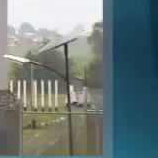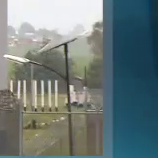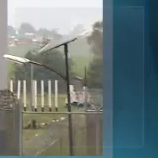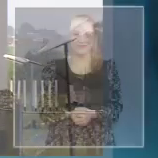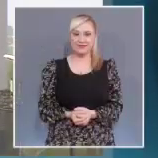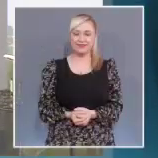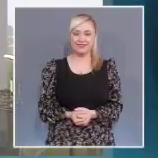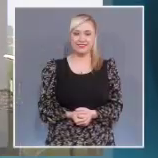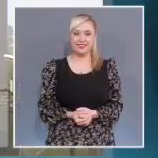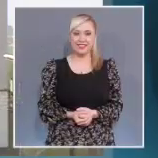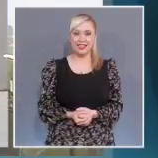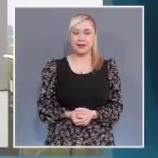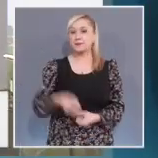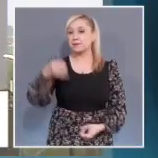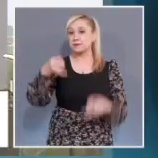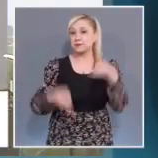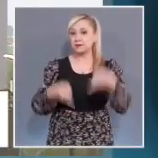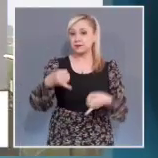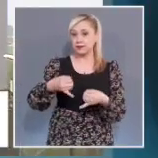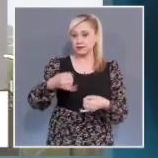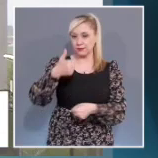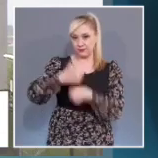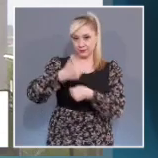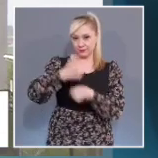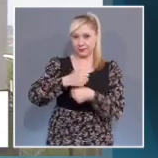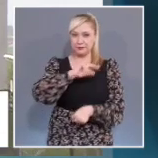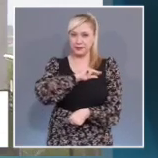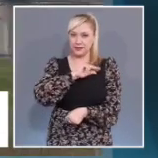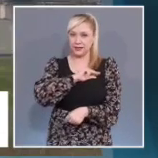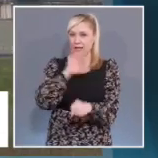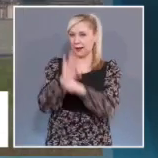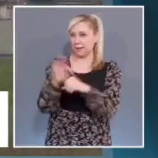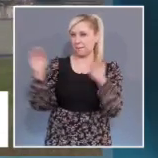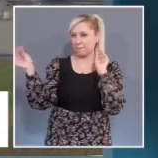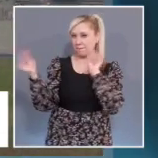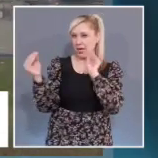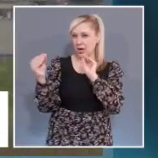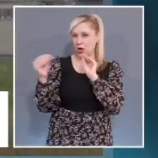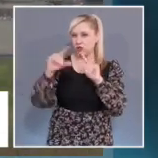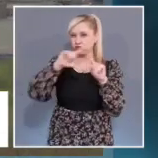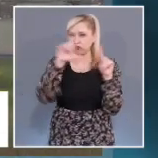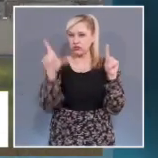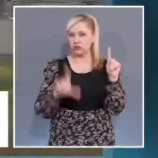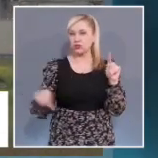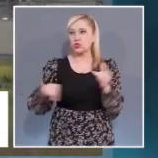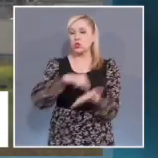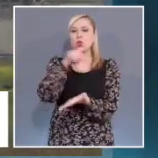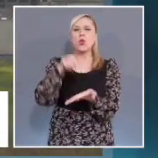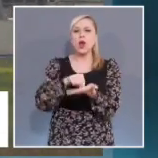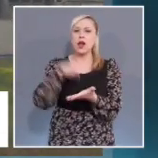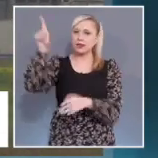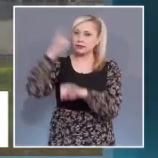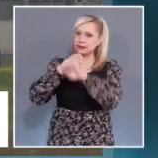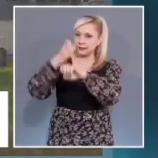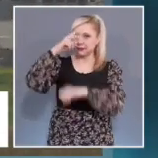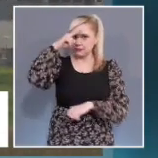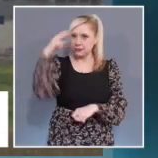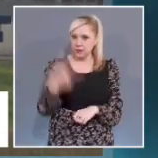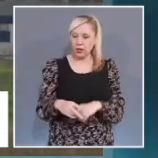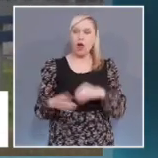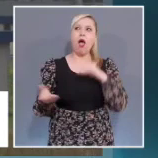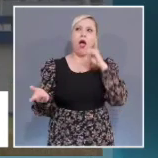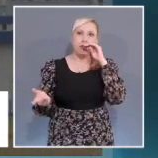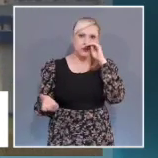El Juzgado Sexto de Distrito en materia de amparo y juicios federales con residencia en el Estado de México concedió una